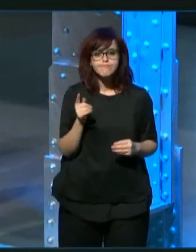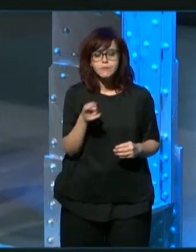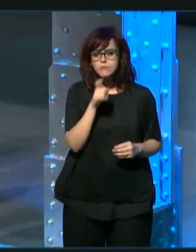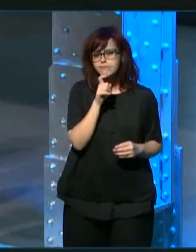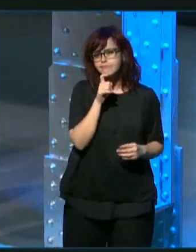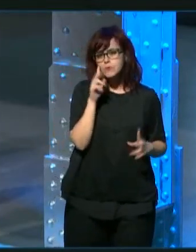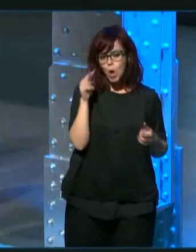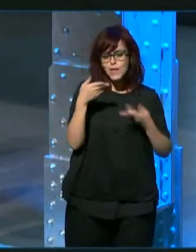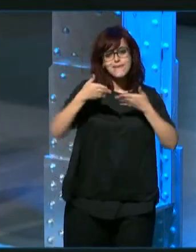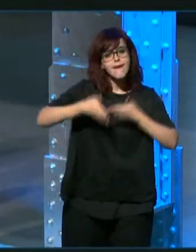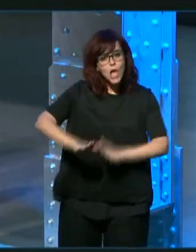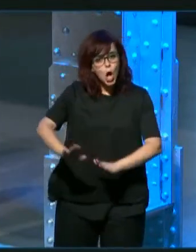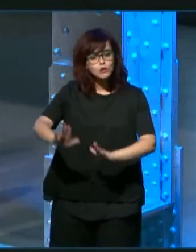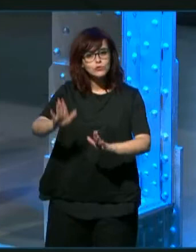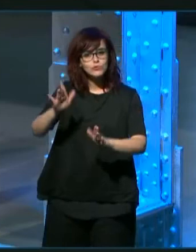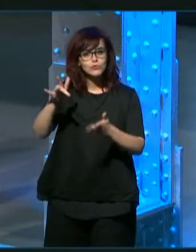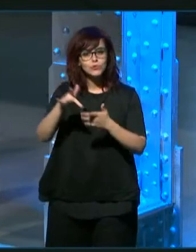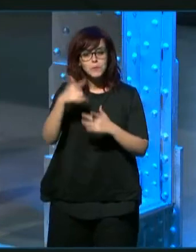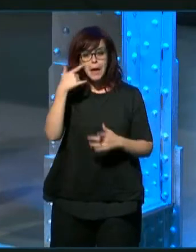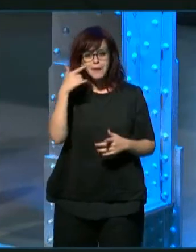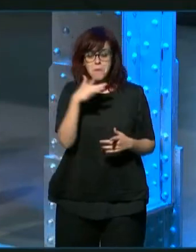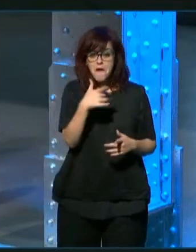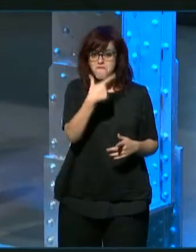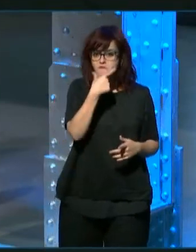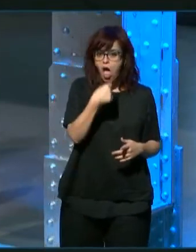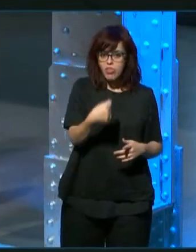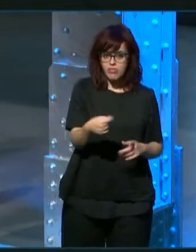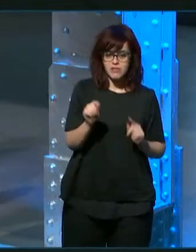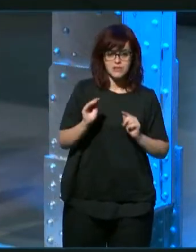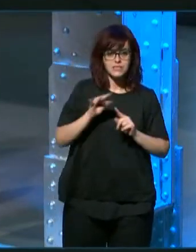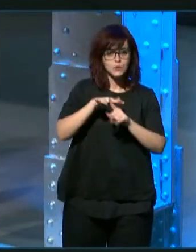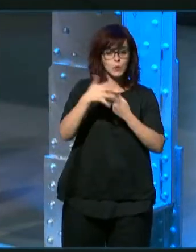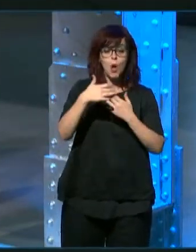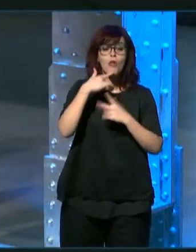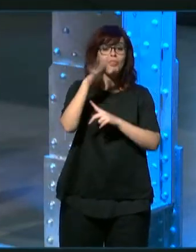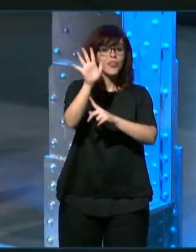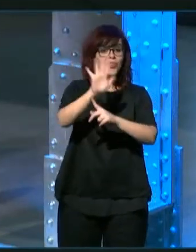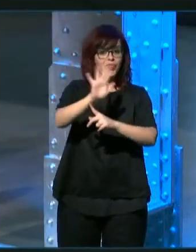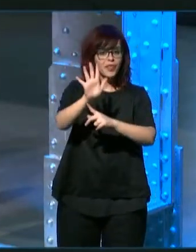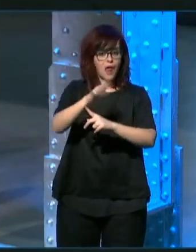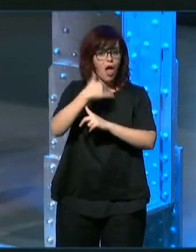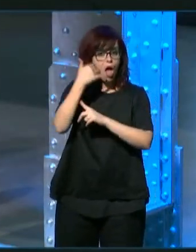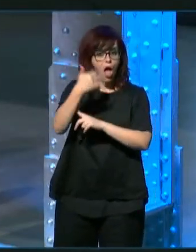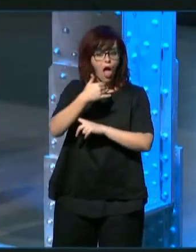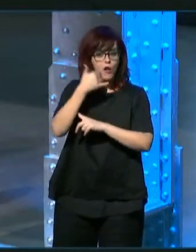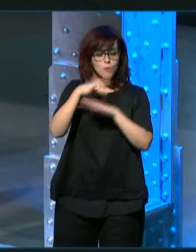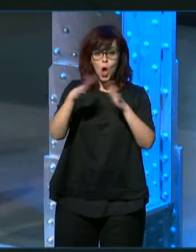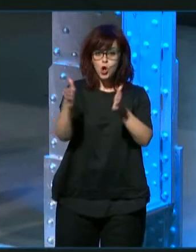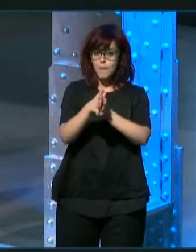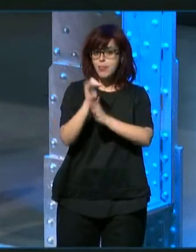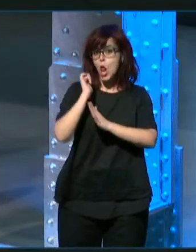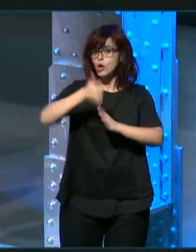en mis hijos, en lo fácil, por ejemplo, antes he dicho que el cine era algo que solamente podían hacer mis compañeros